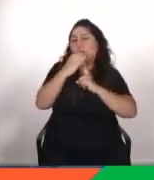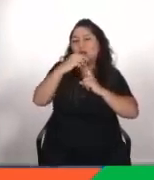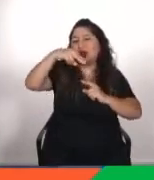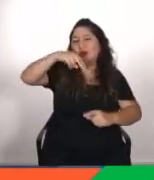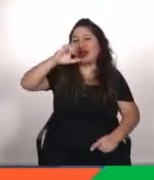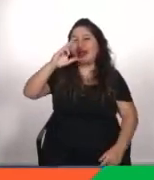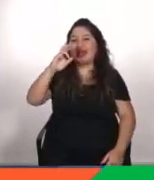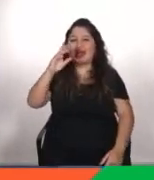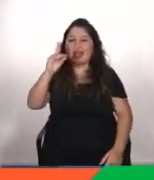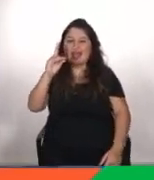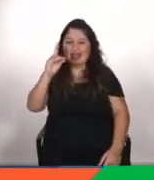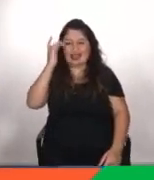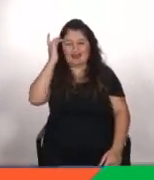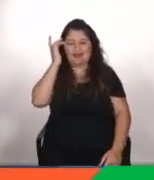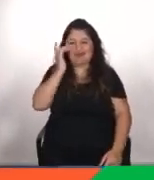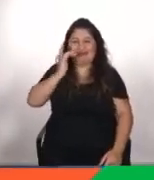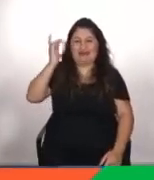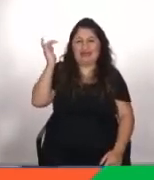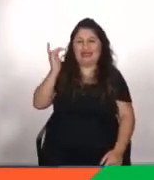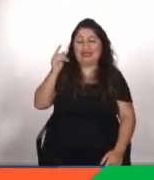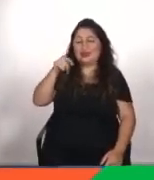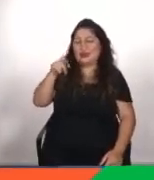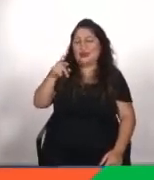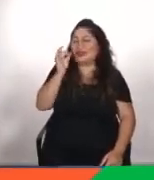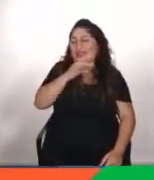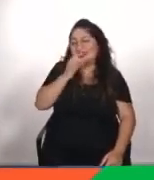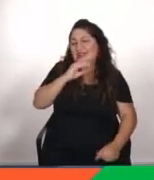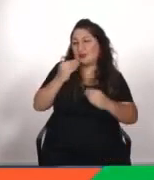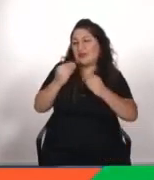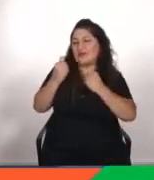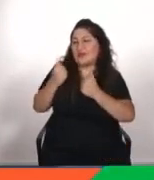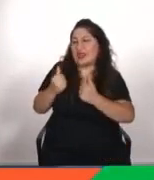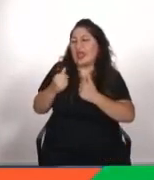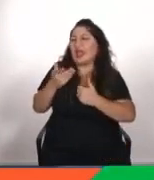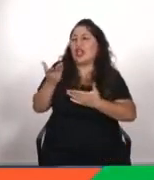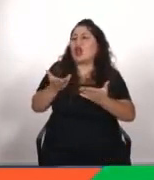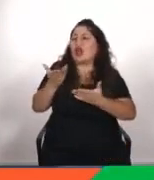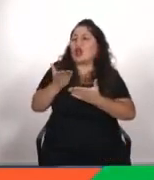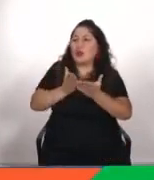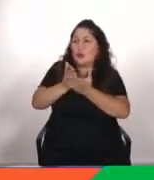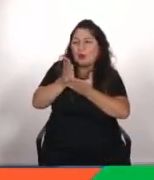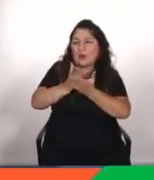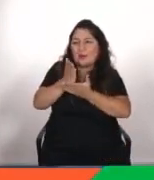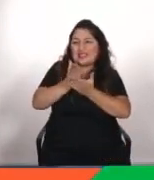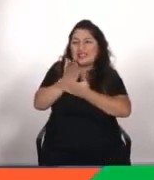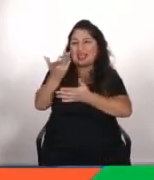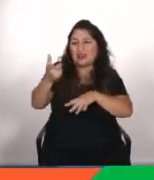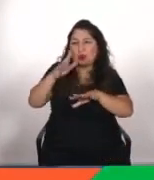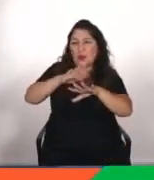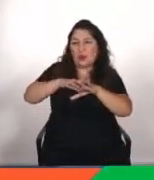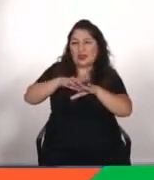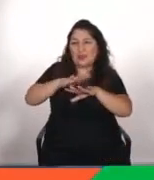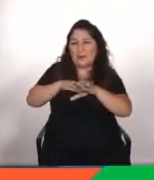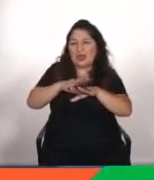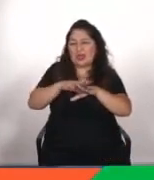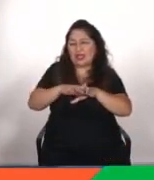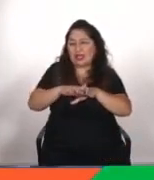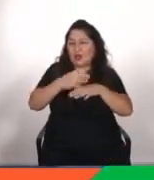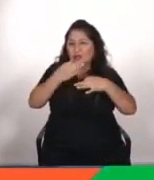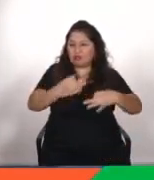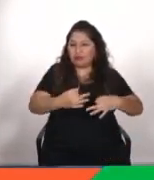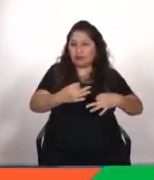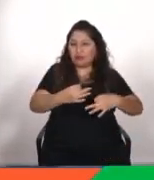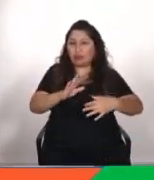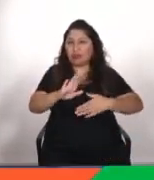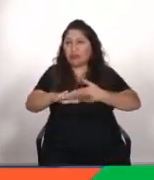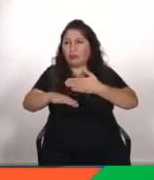me parece fascinante, me parece que lo hacen muy bien, y me gustaría que nos contaras cómo pasó, cómo un matemático de tomo y lomo se convierte en un